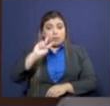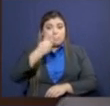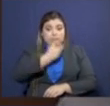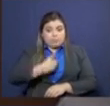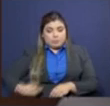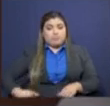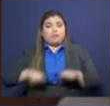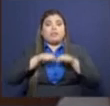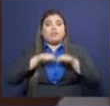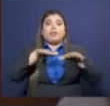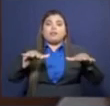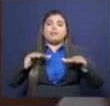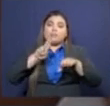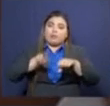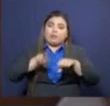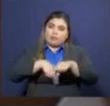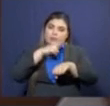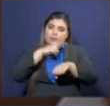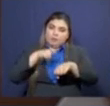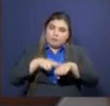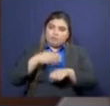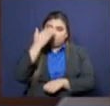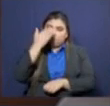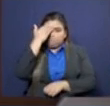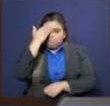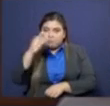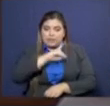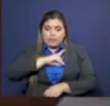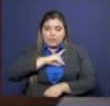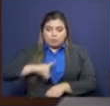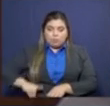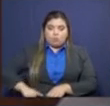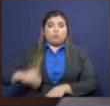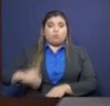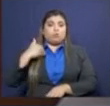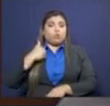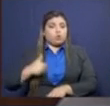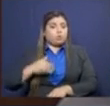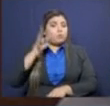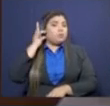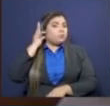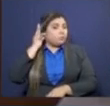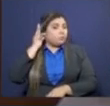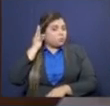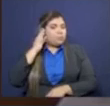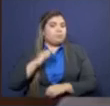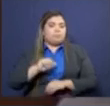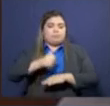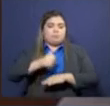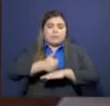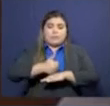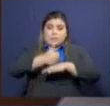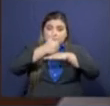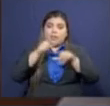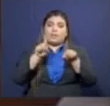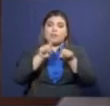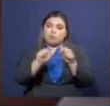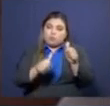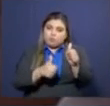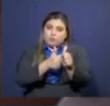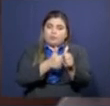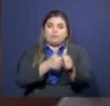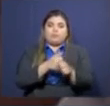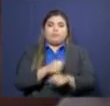Vicepresidente de la Asamblea Nacional. Honorables diputadas y diputados principales